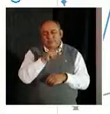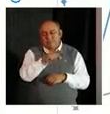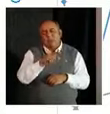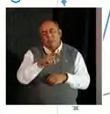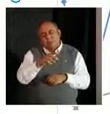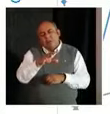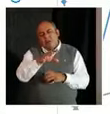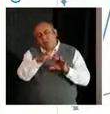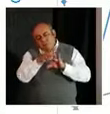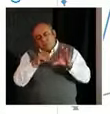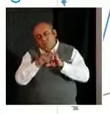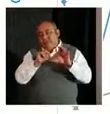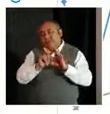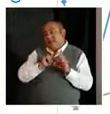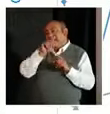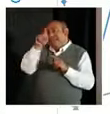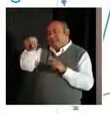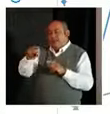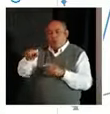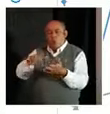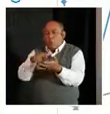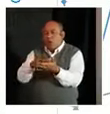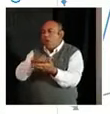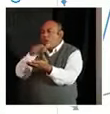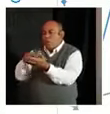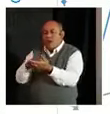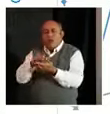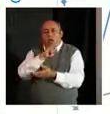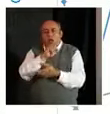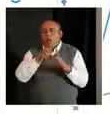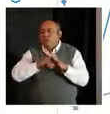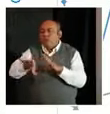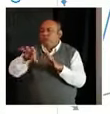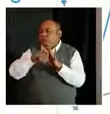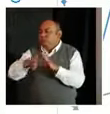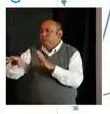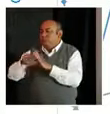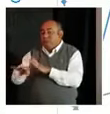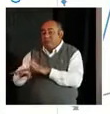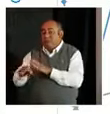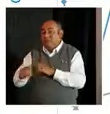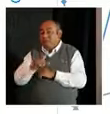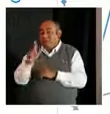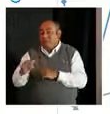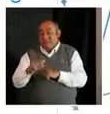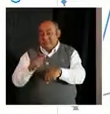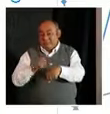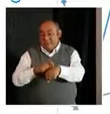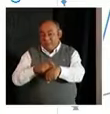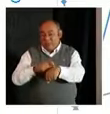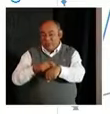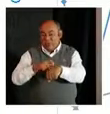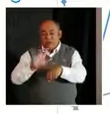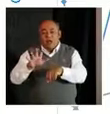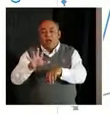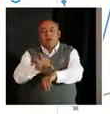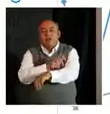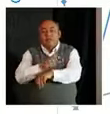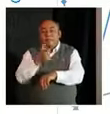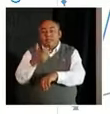al aire libre que tenemos bastante grande, y luego cuando sube la tarifa eléctrica bajamos la